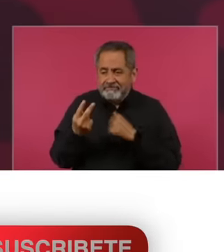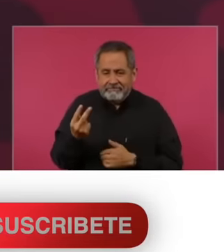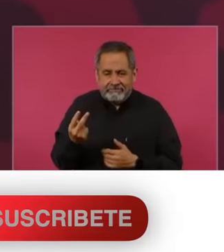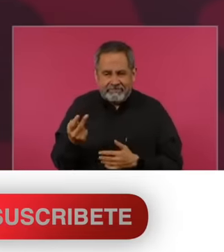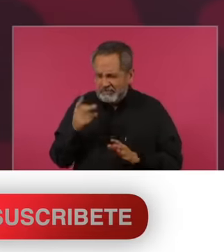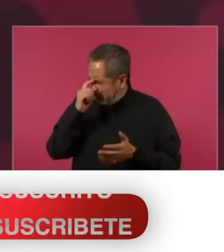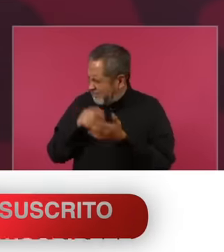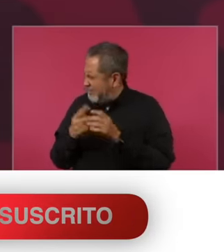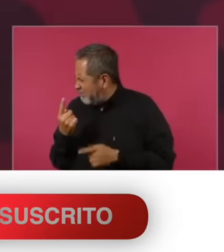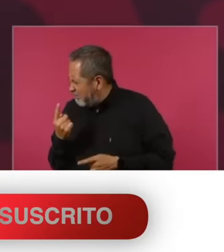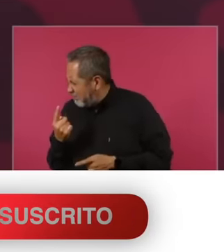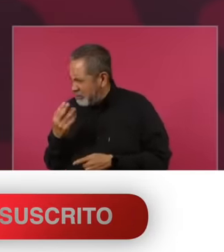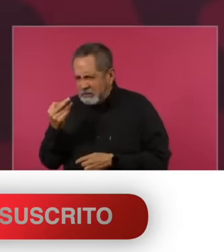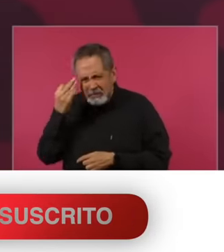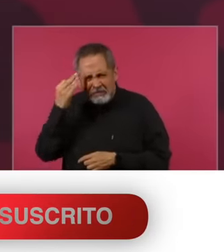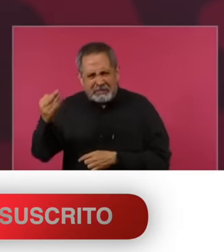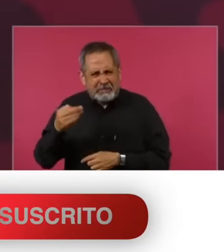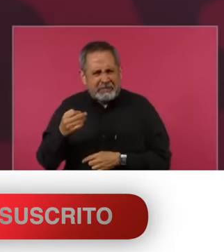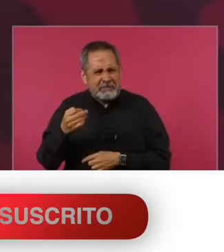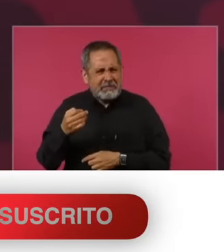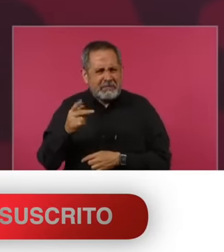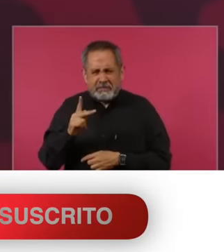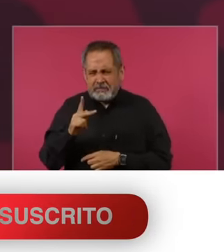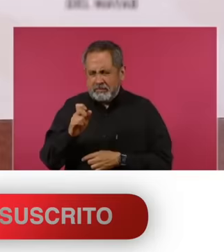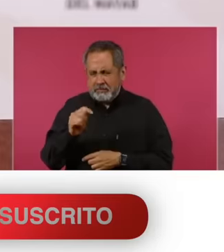O 1, ¿cuánto lleva Petro?